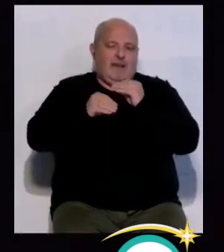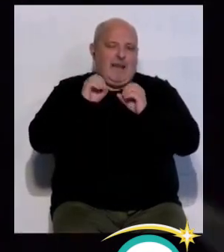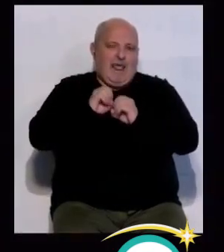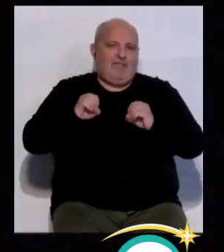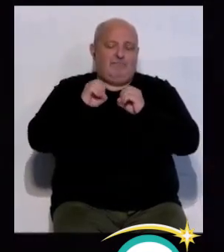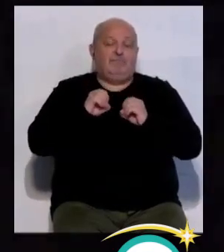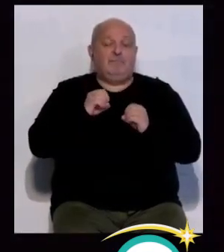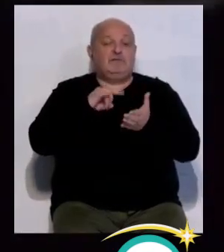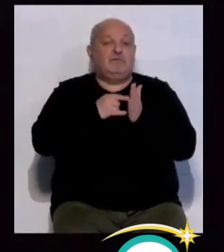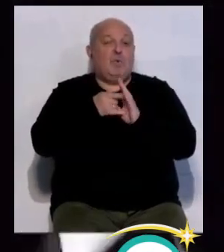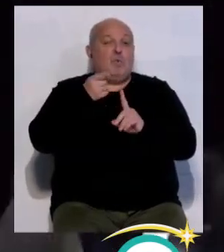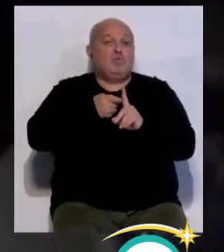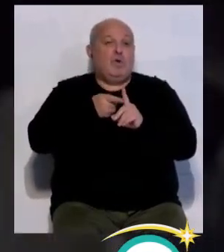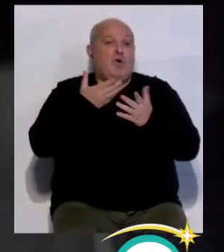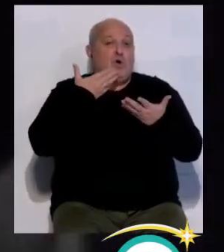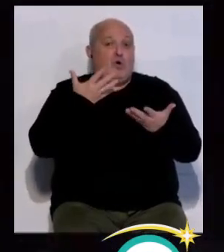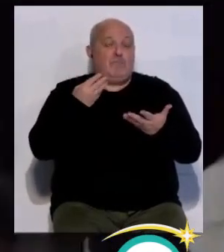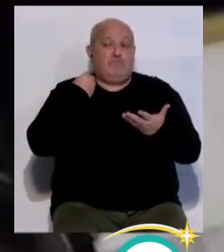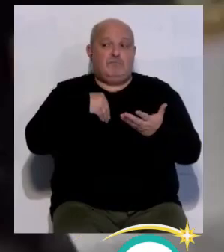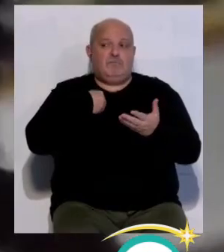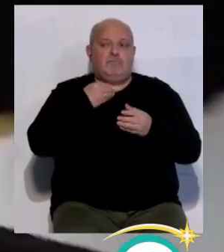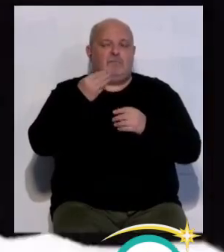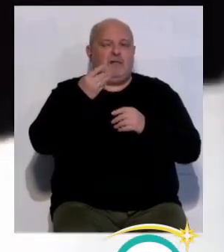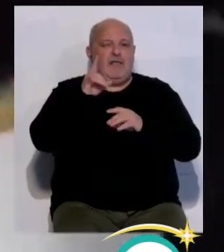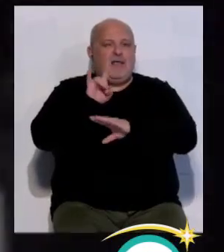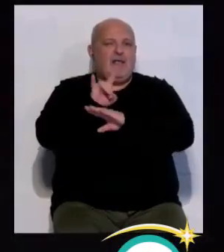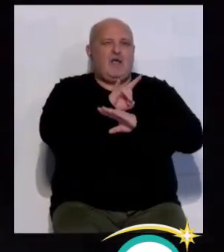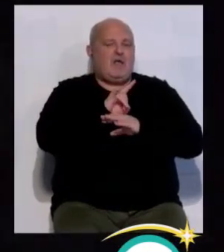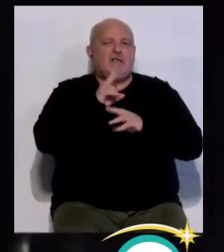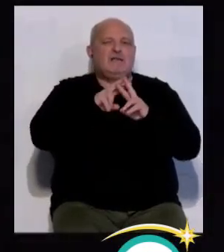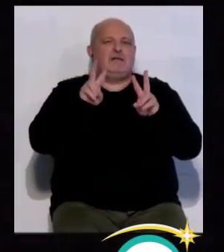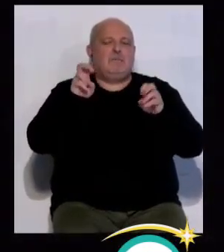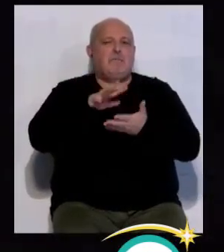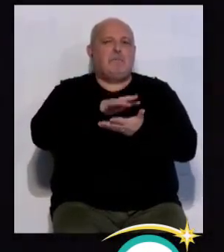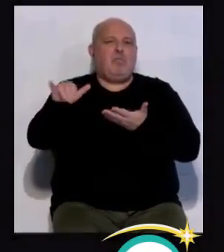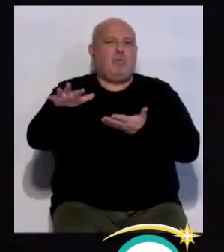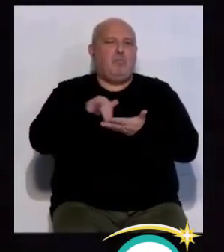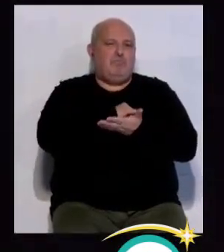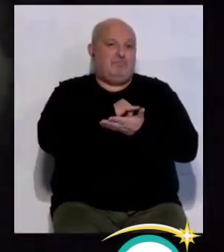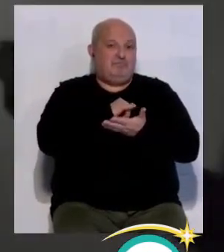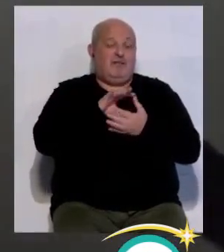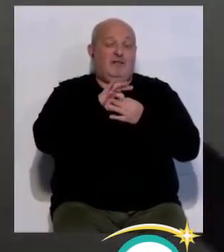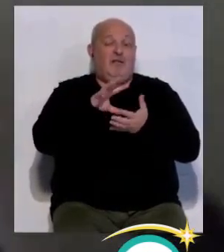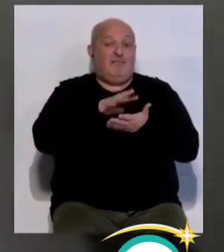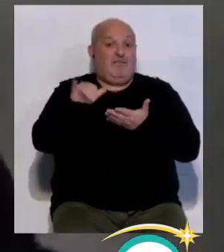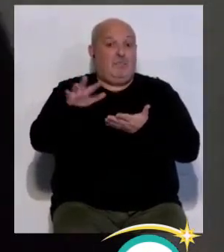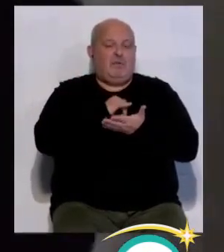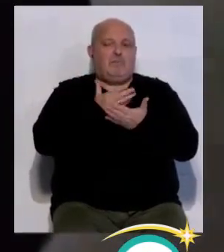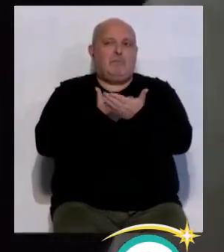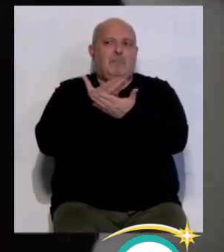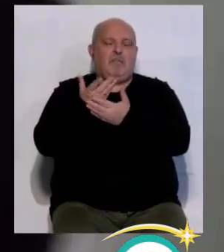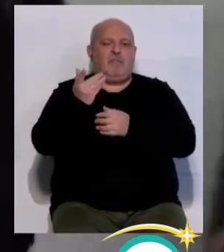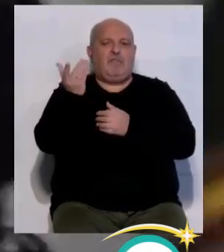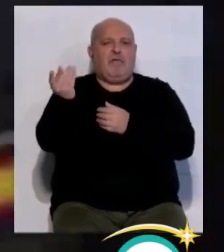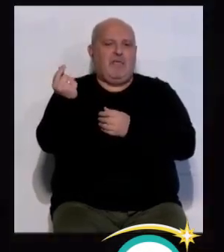envío. Uno de los sistemas empleados para consumar el engaño es el denominado Bizum Inverso, por el que solicitaban dinero